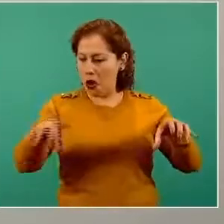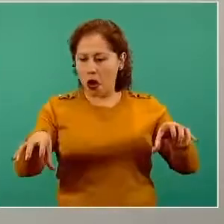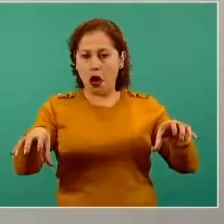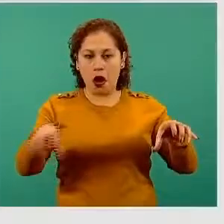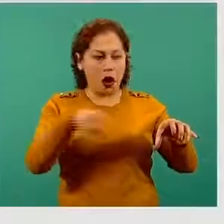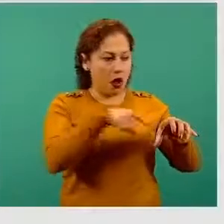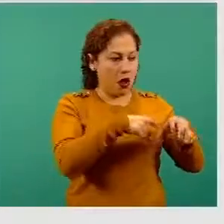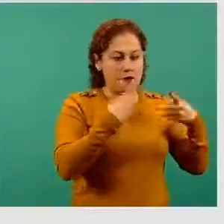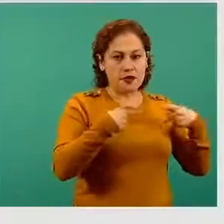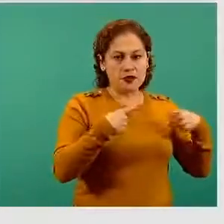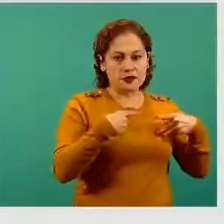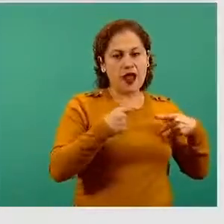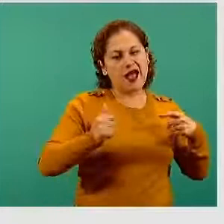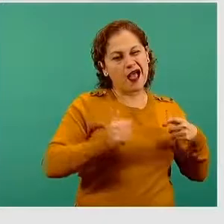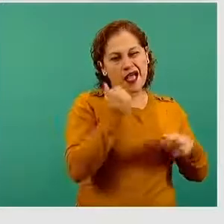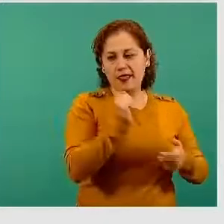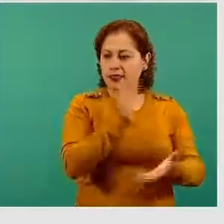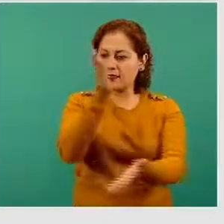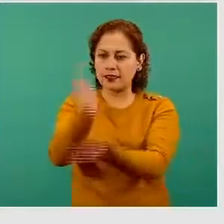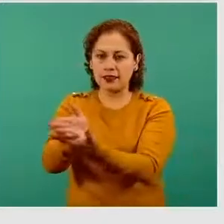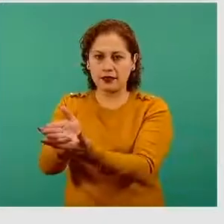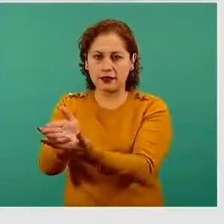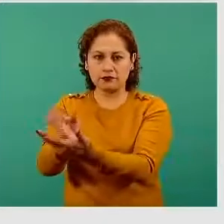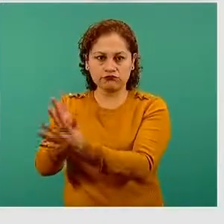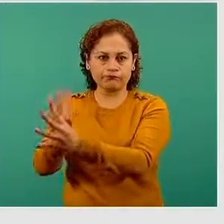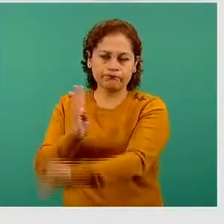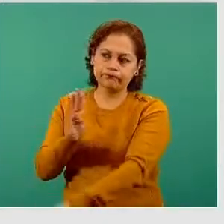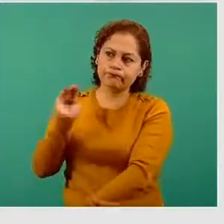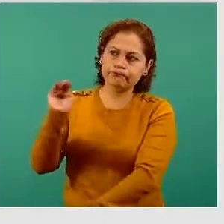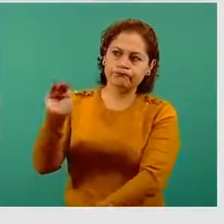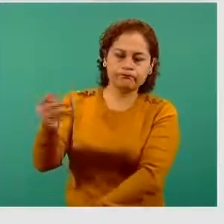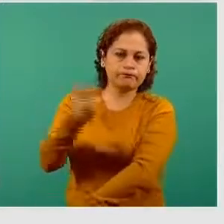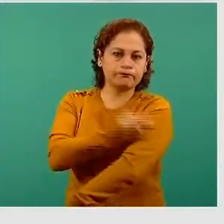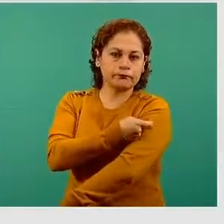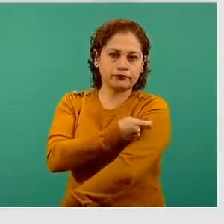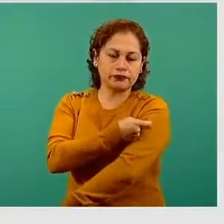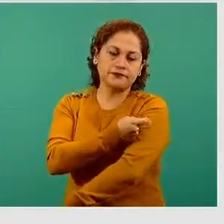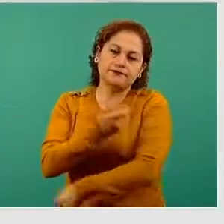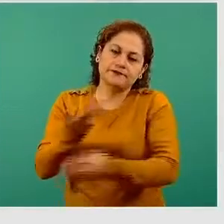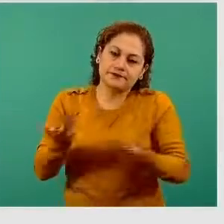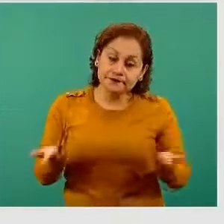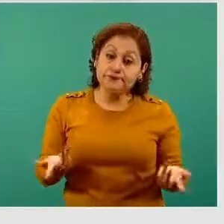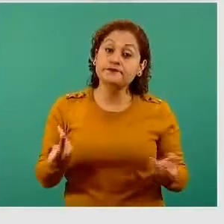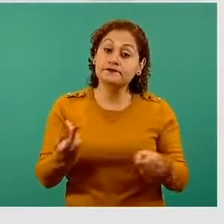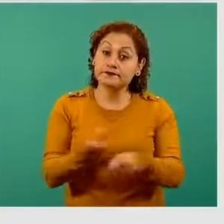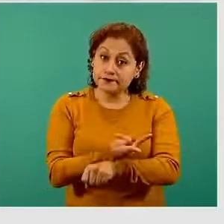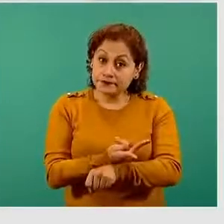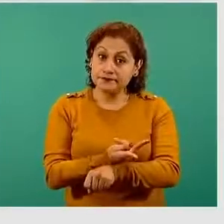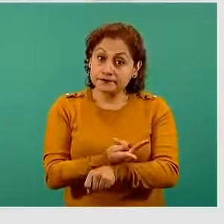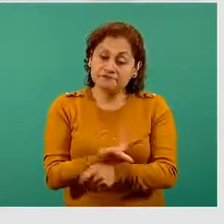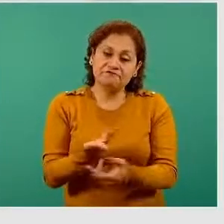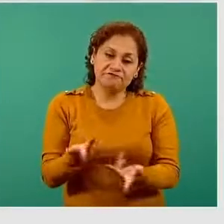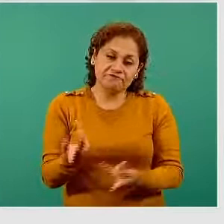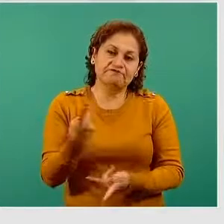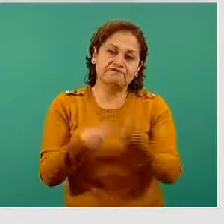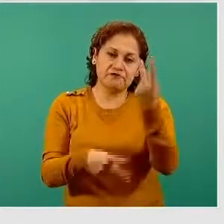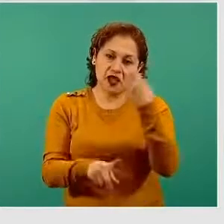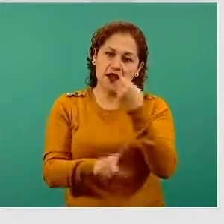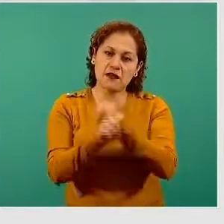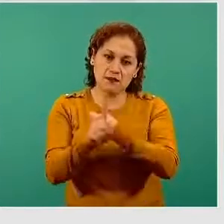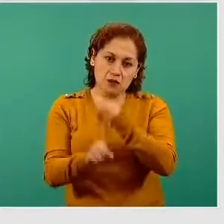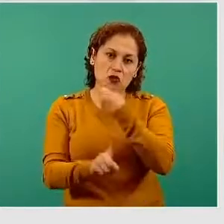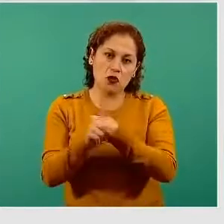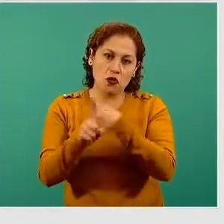demandan también la vacuna. Y esto es lo que sucede, ¿no? En este caso específico, pero también obviamente sucede en lo